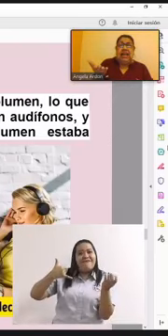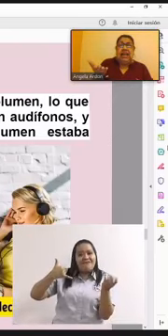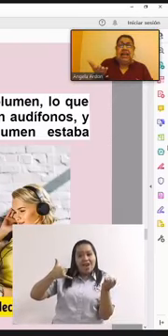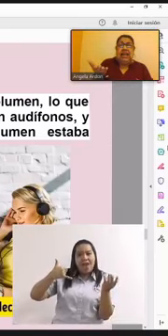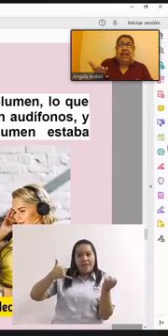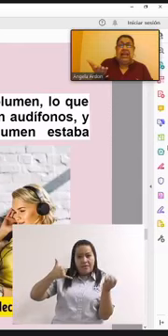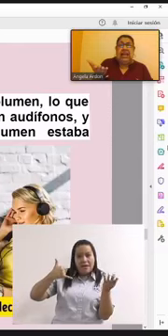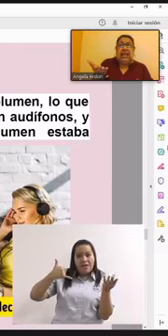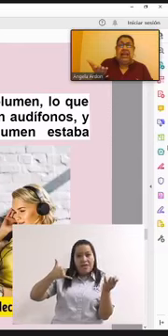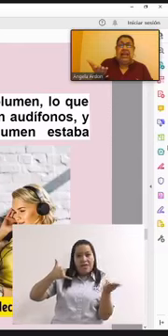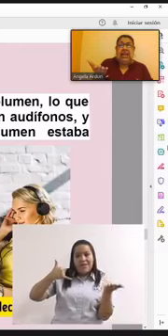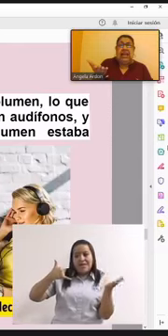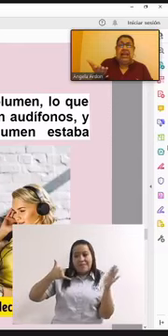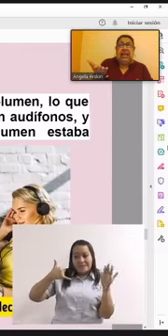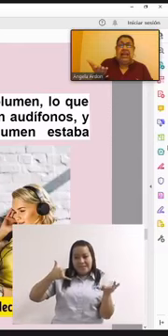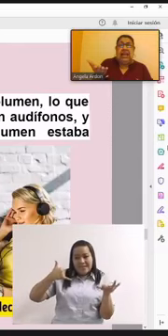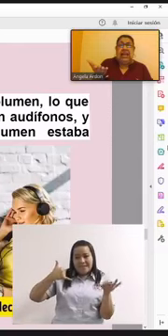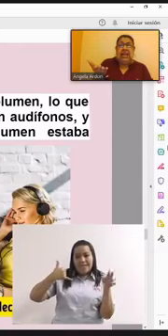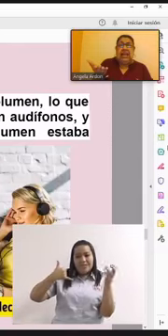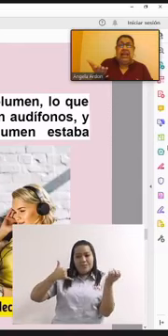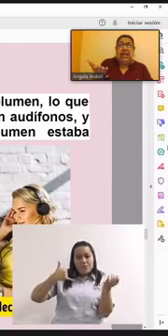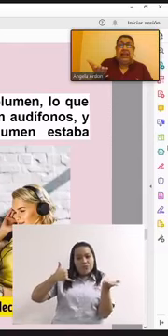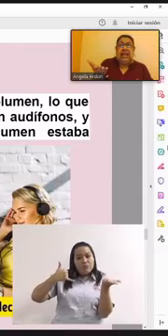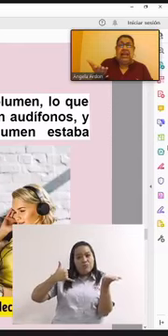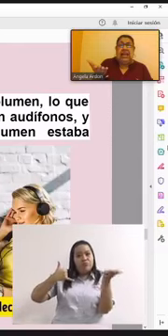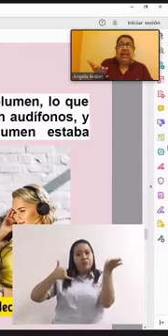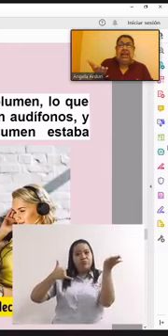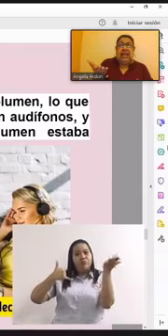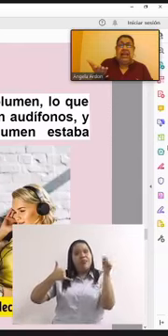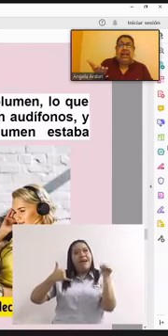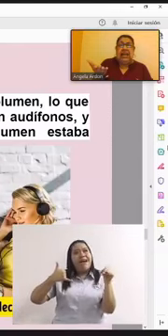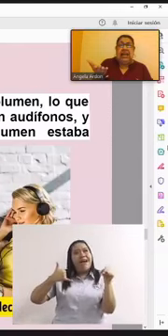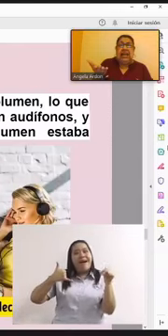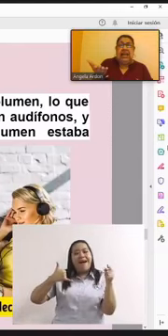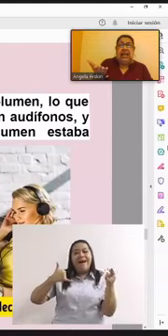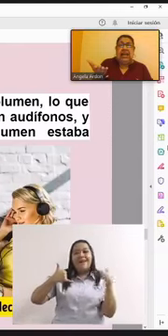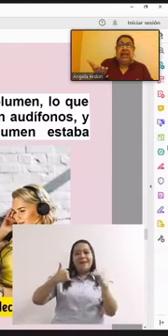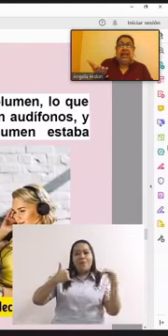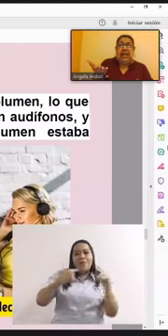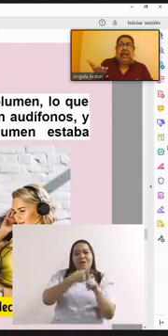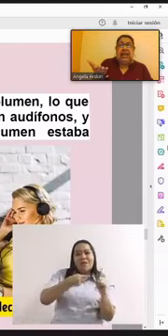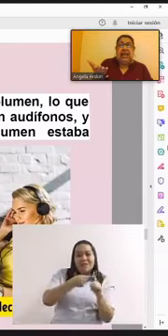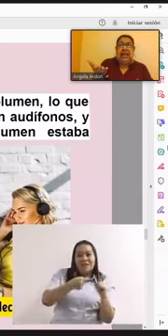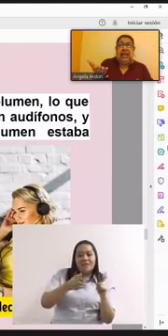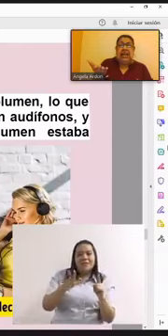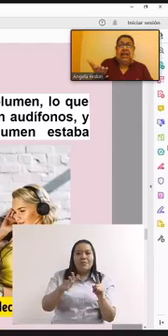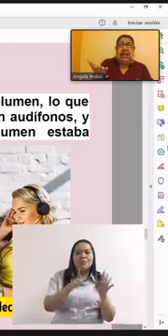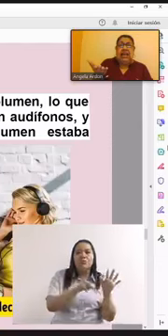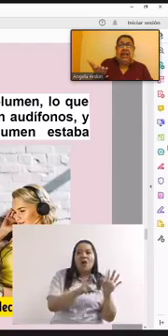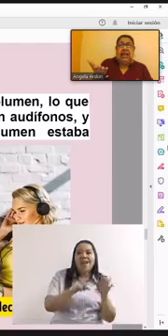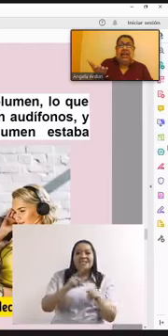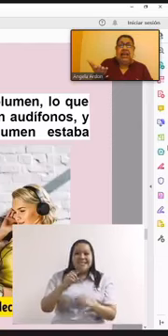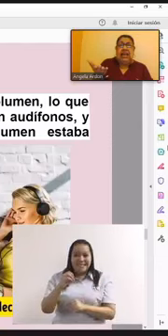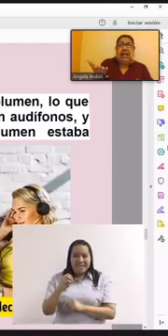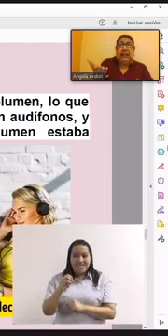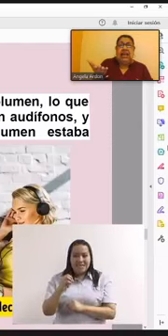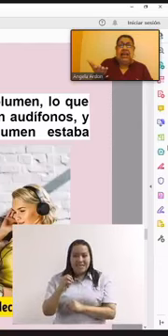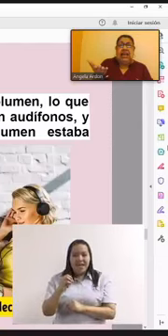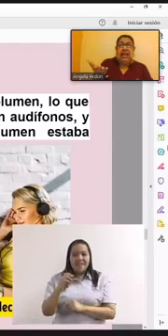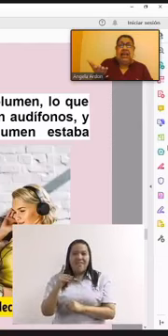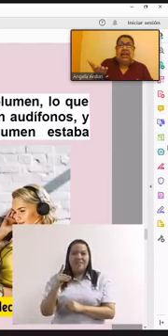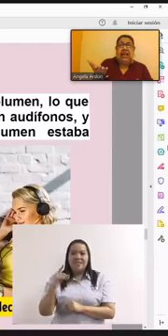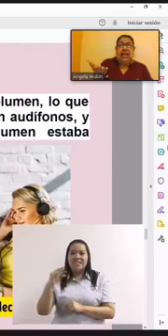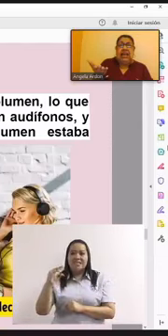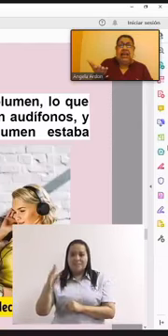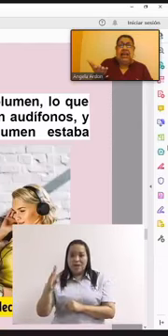Y después, ahí está, ahí estamos a 60 decibelios. Pero de ahí te la sale rojo, significa que está